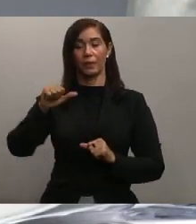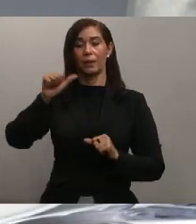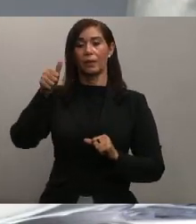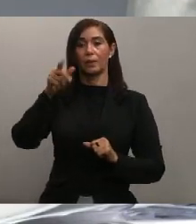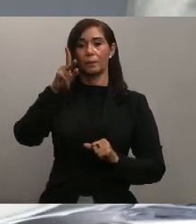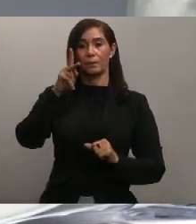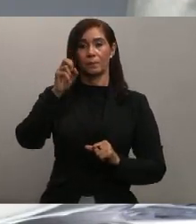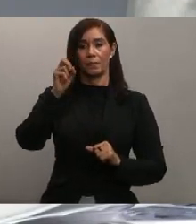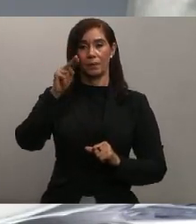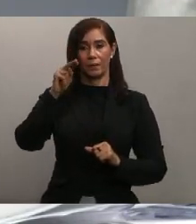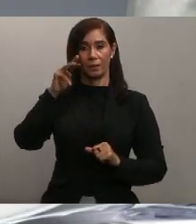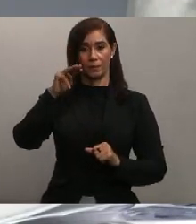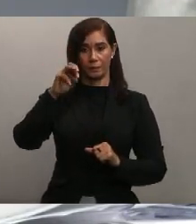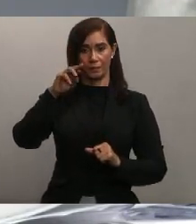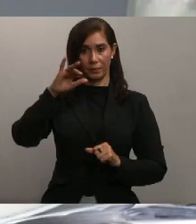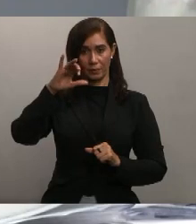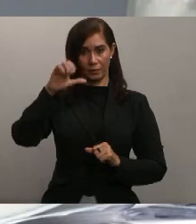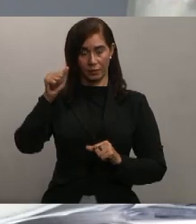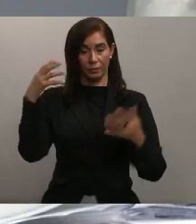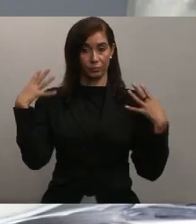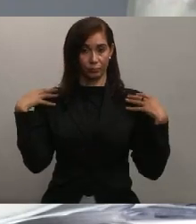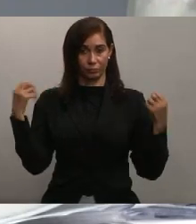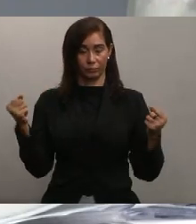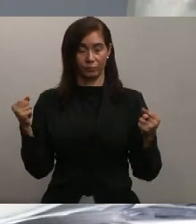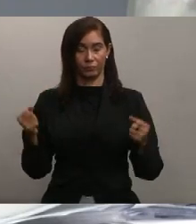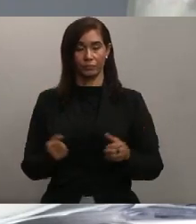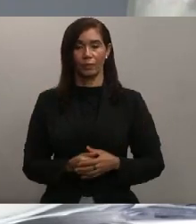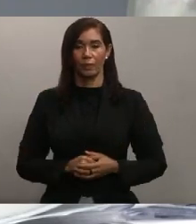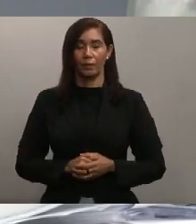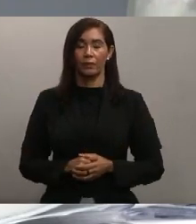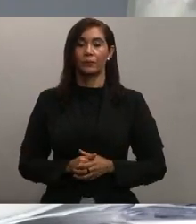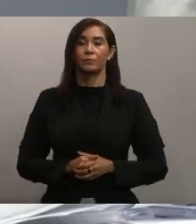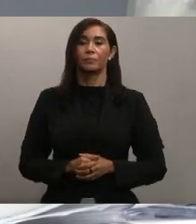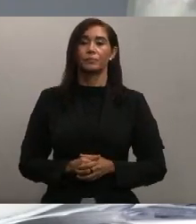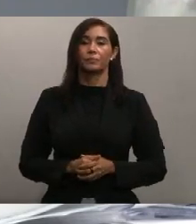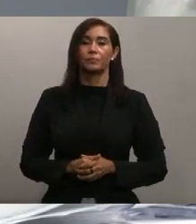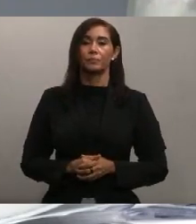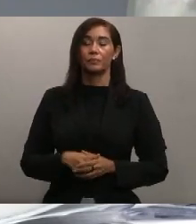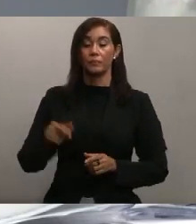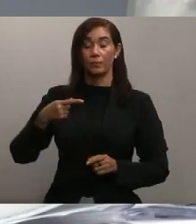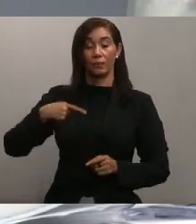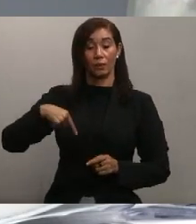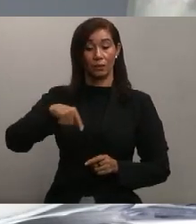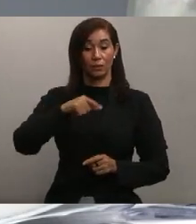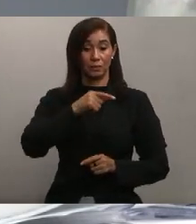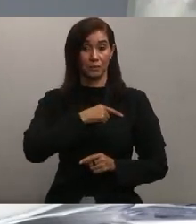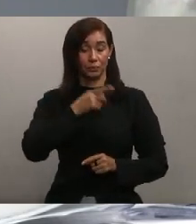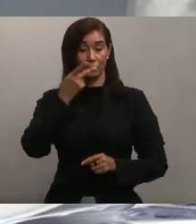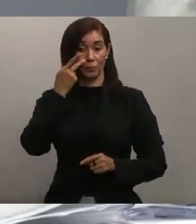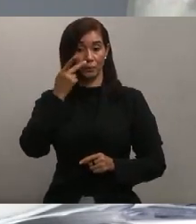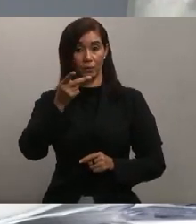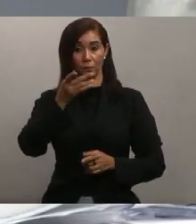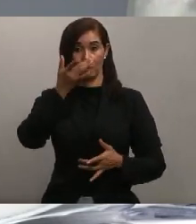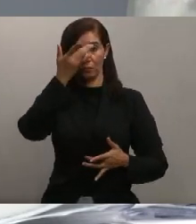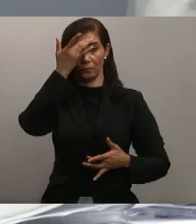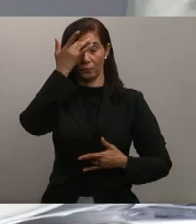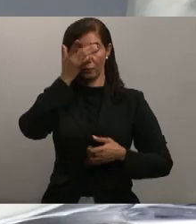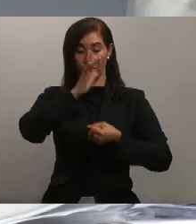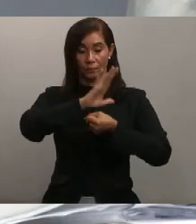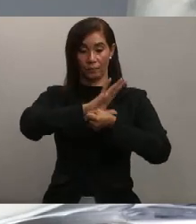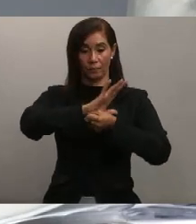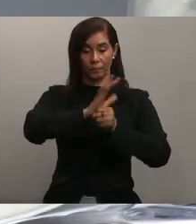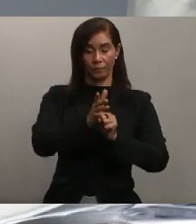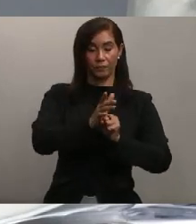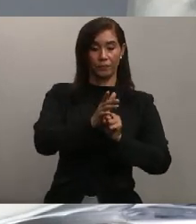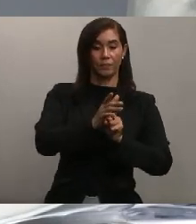de la Salud. En estos casos, nosotros damos el alta porque pruebas consecutivas